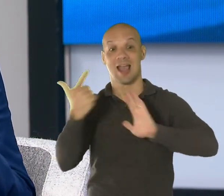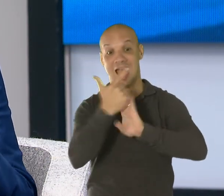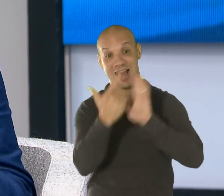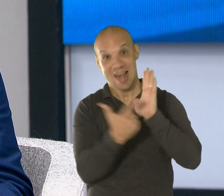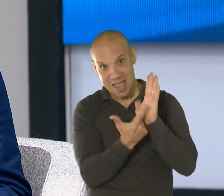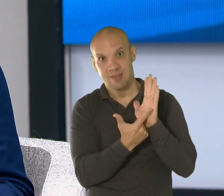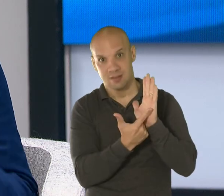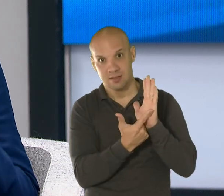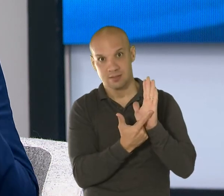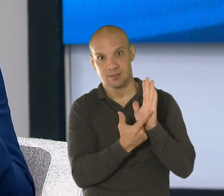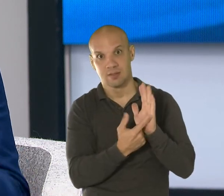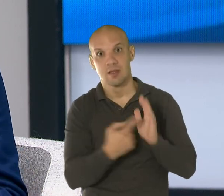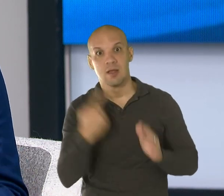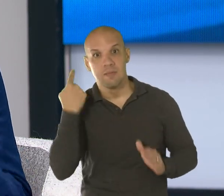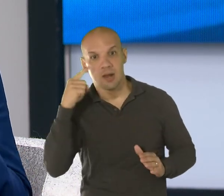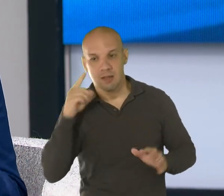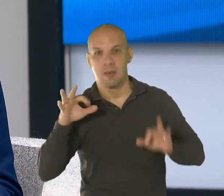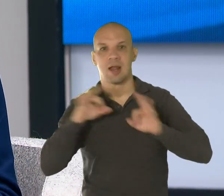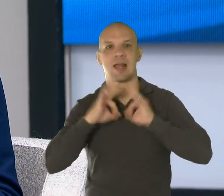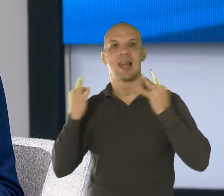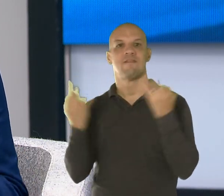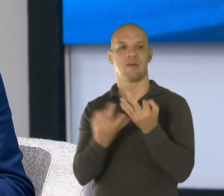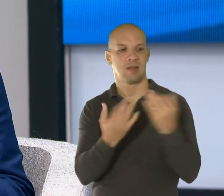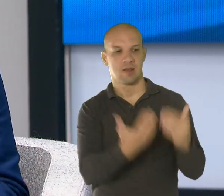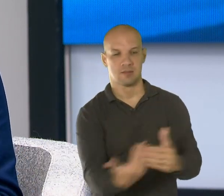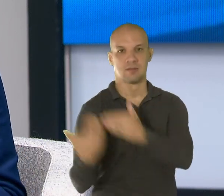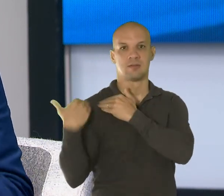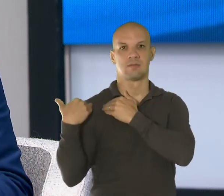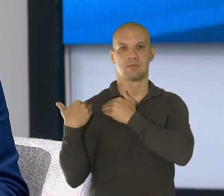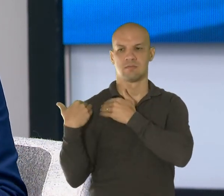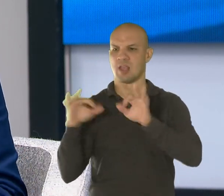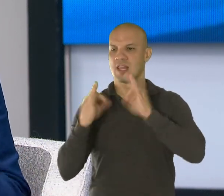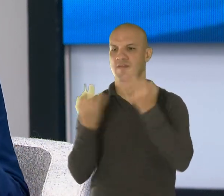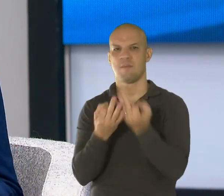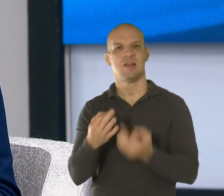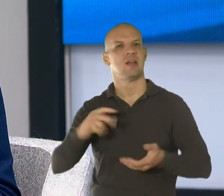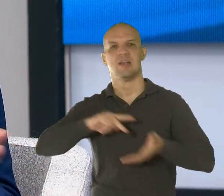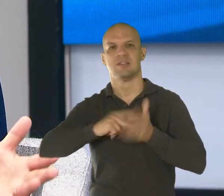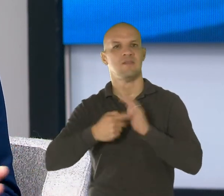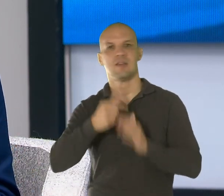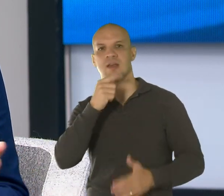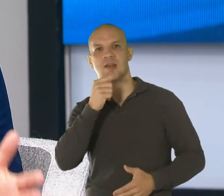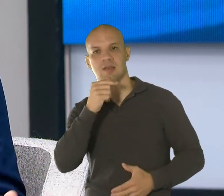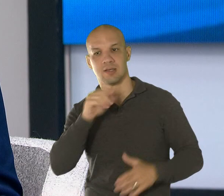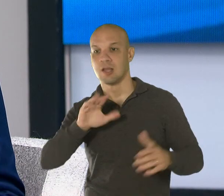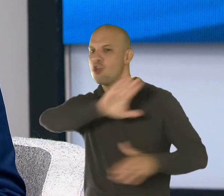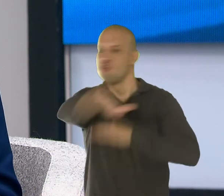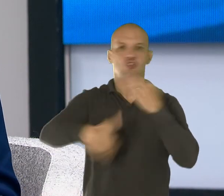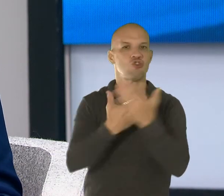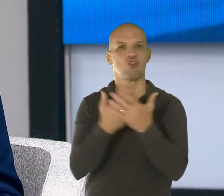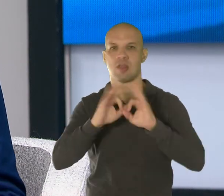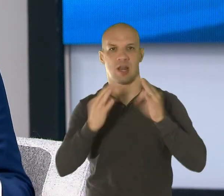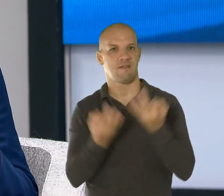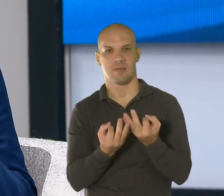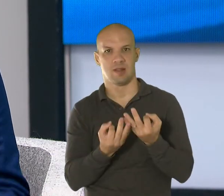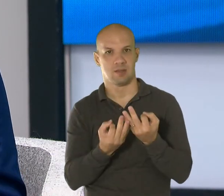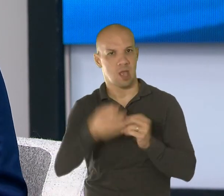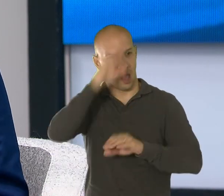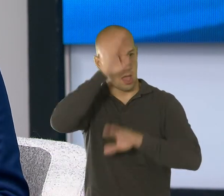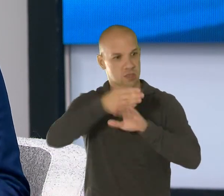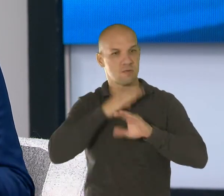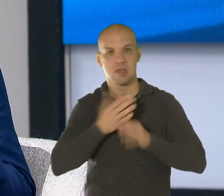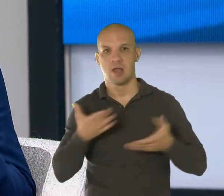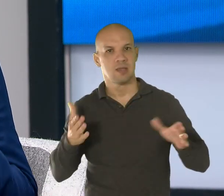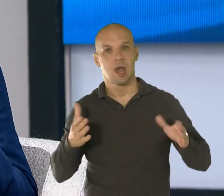que la familia asuma. Y cuando digo la familia son esos familiares extendidos. Y yo creo que qué mejor que este mes, el mes